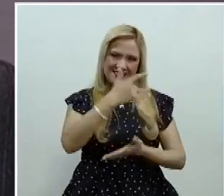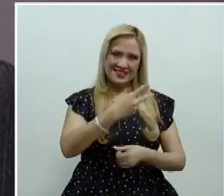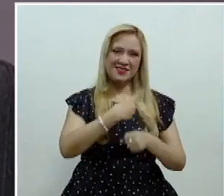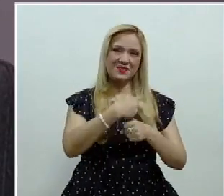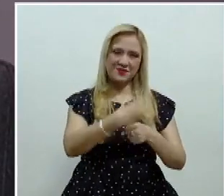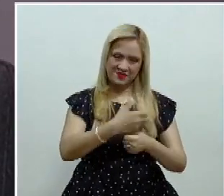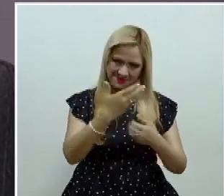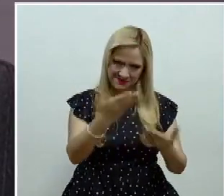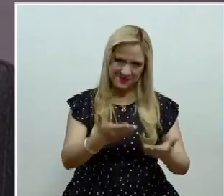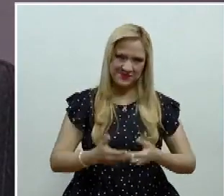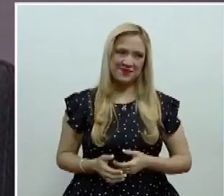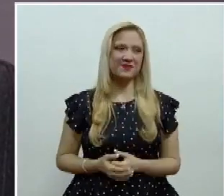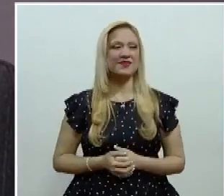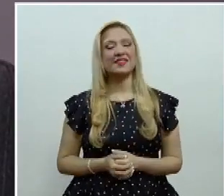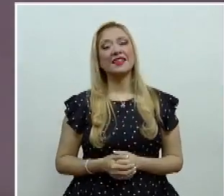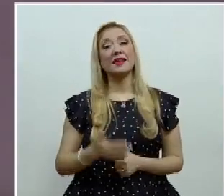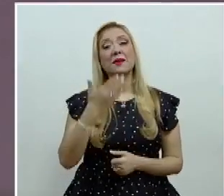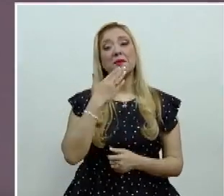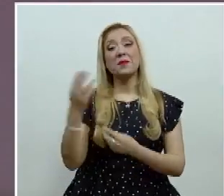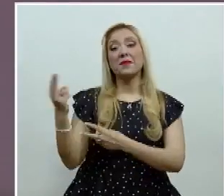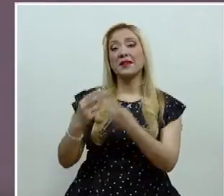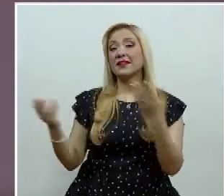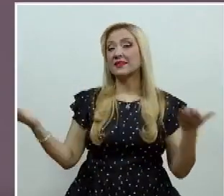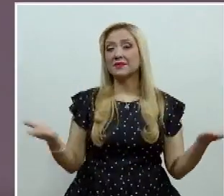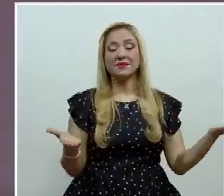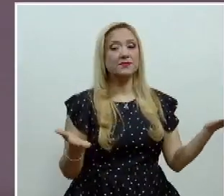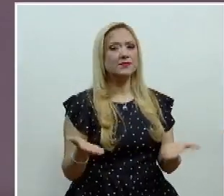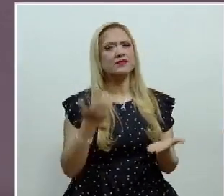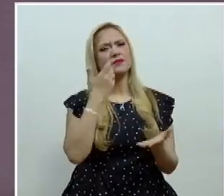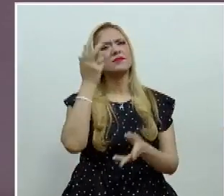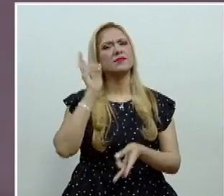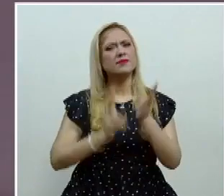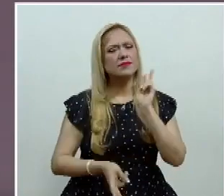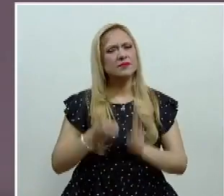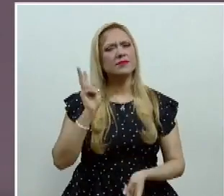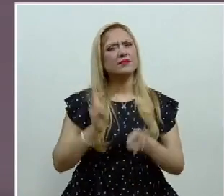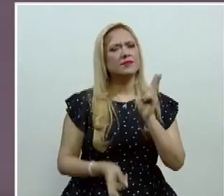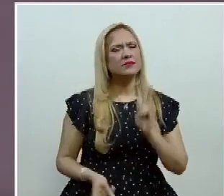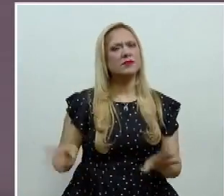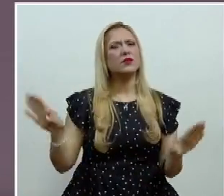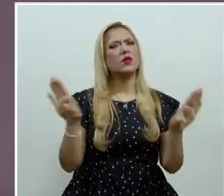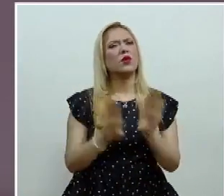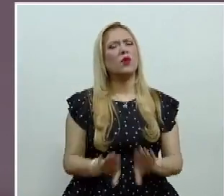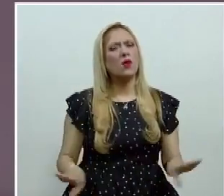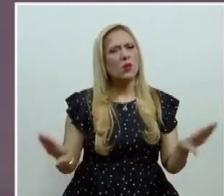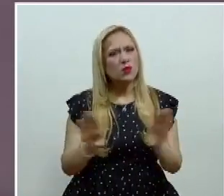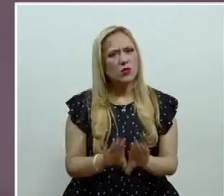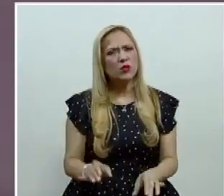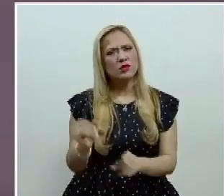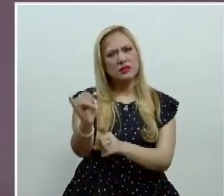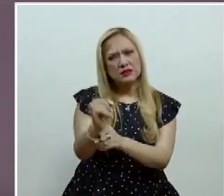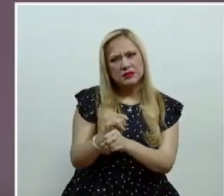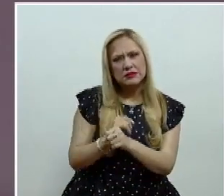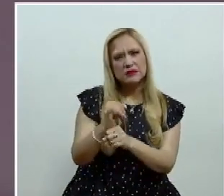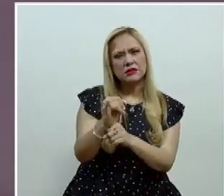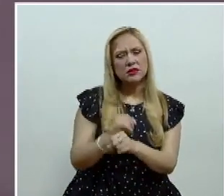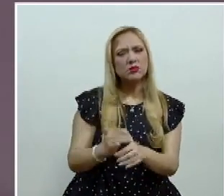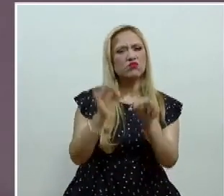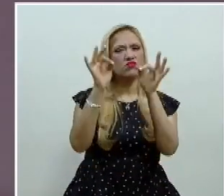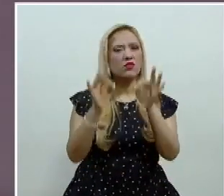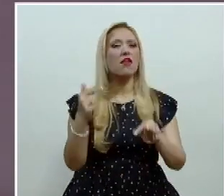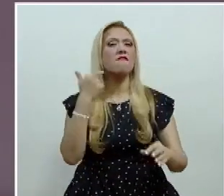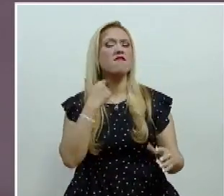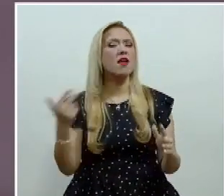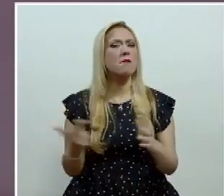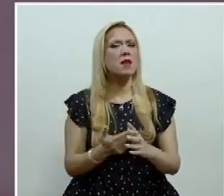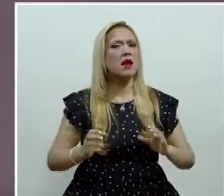gracias. Gracias por la invitación. Pues bienvenidas y hablemos, si quieren, antes de ir al tema de cómo se puede investigar de manera eficaz un